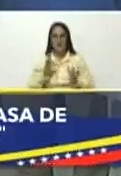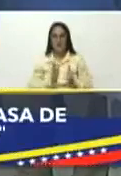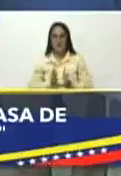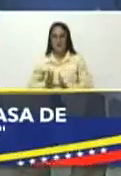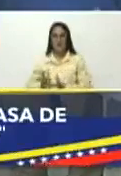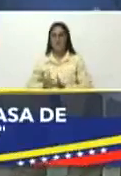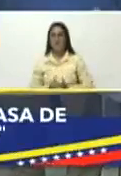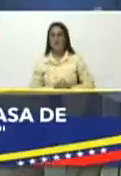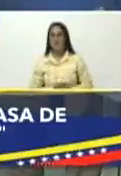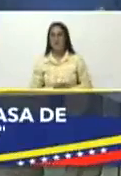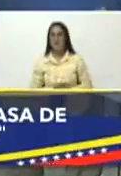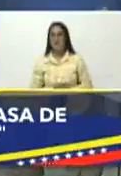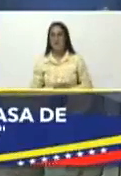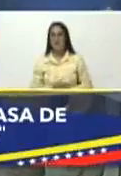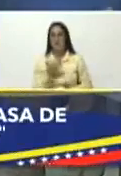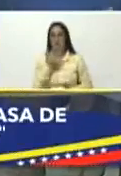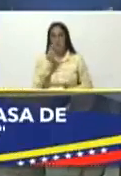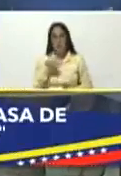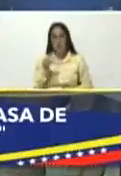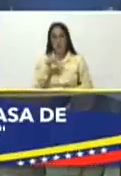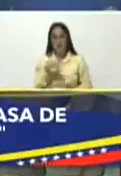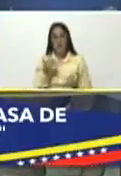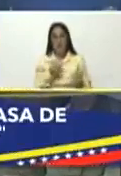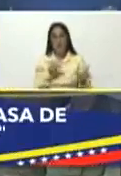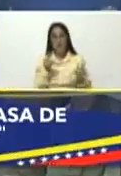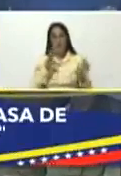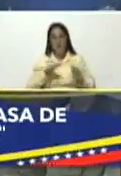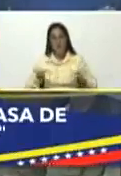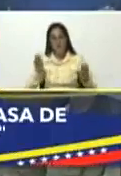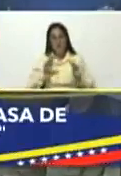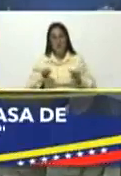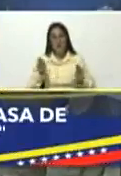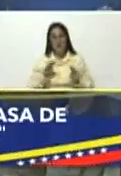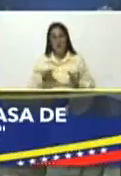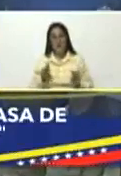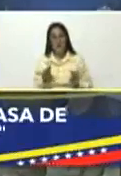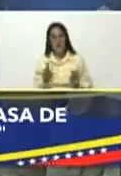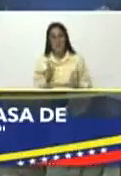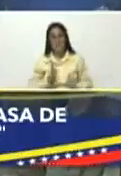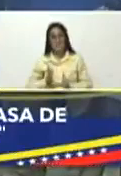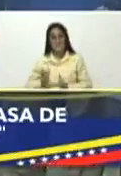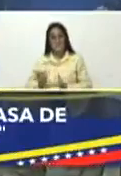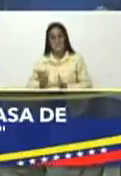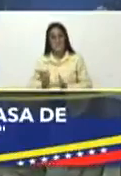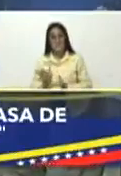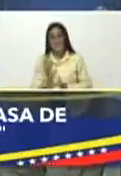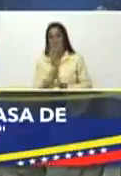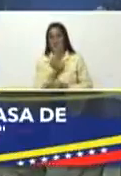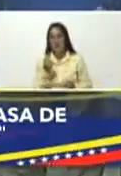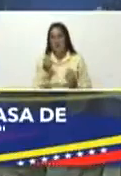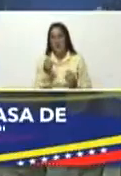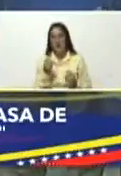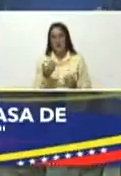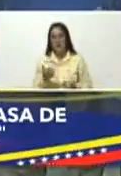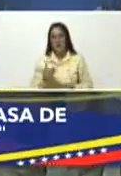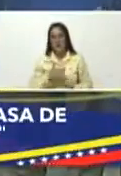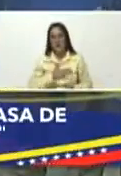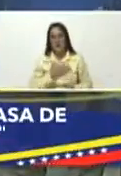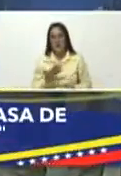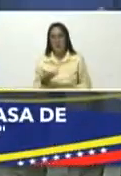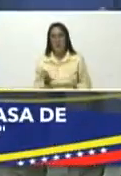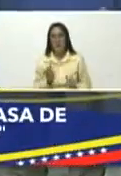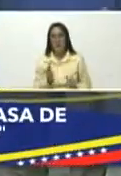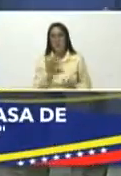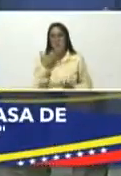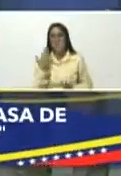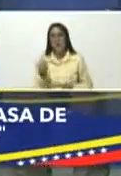organización. Si un pueblo está formado y está organizado, no hay nada ni nadie que le pueda. Eso es lo mejor